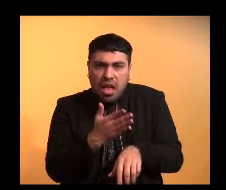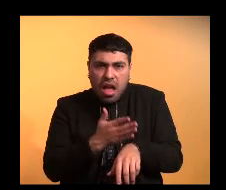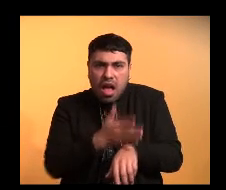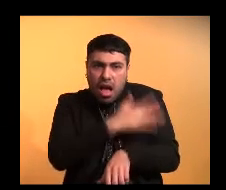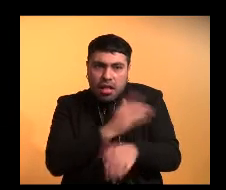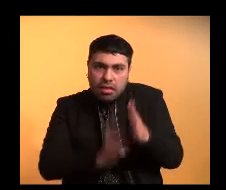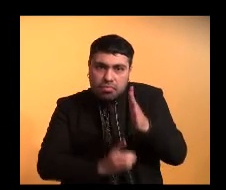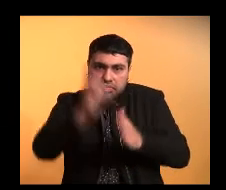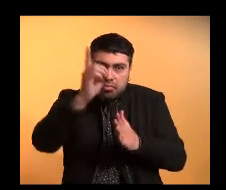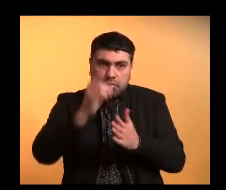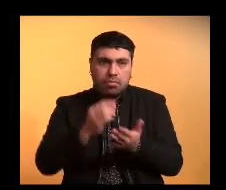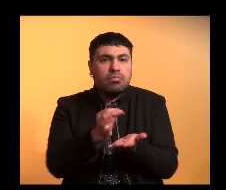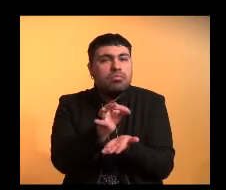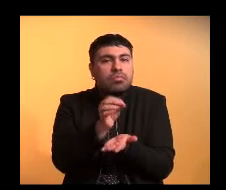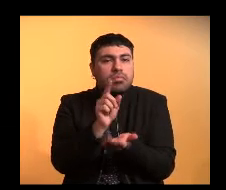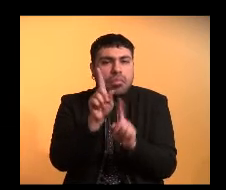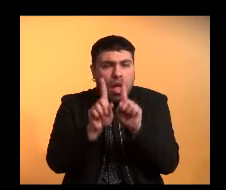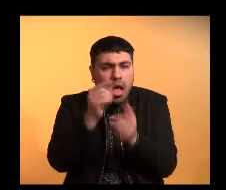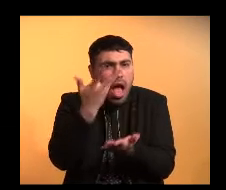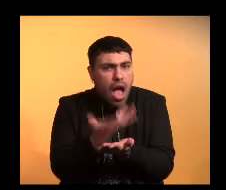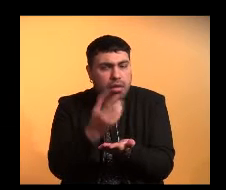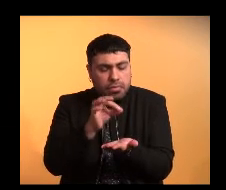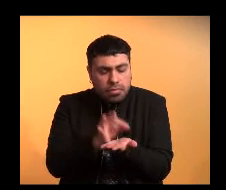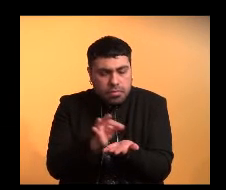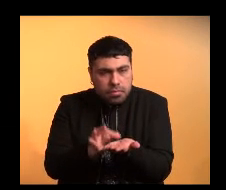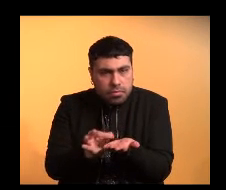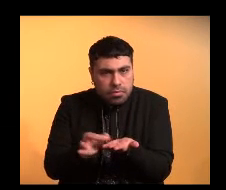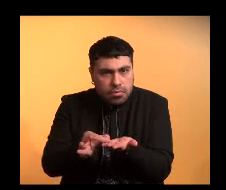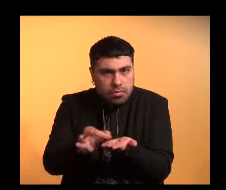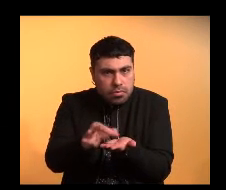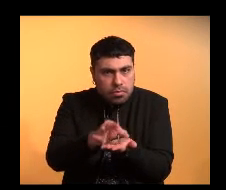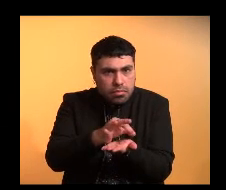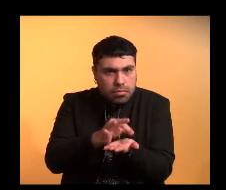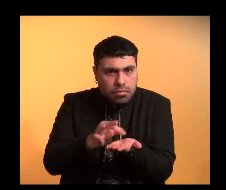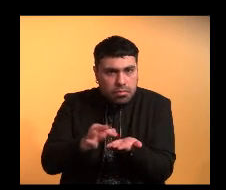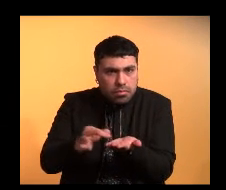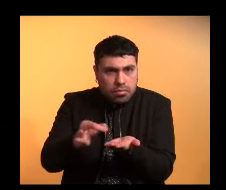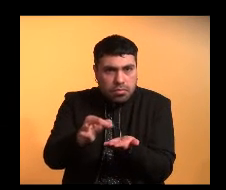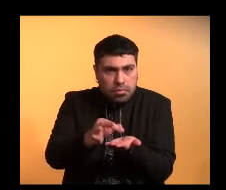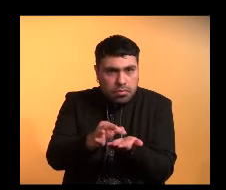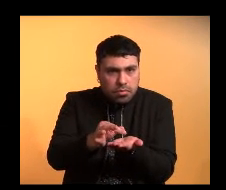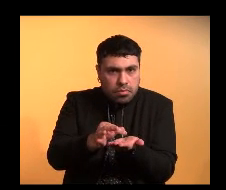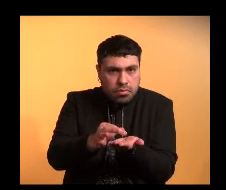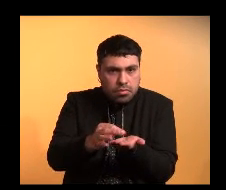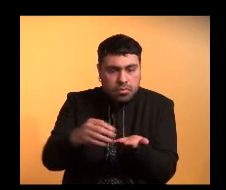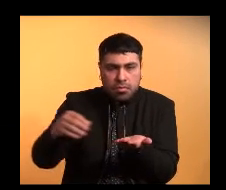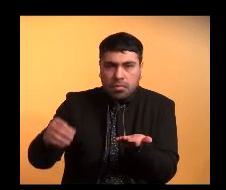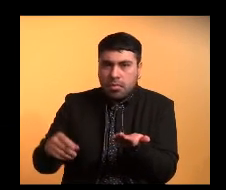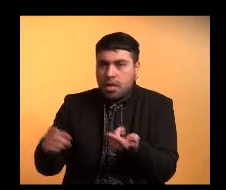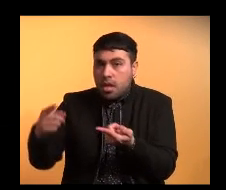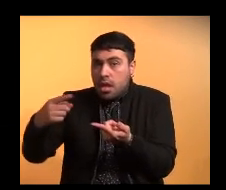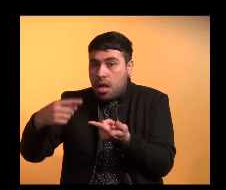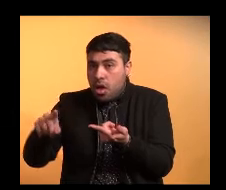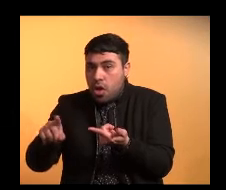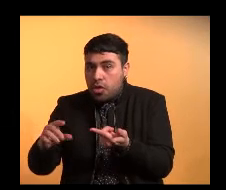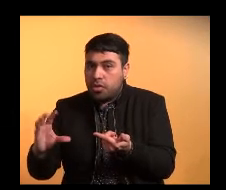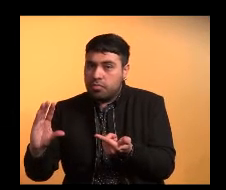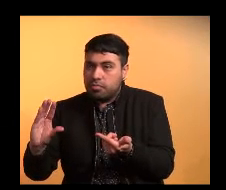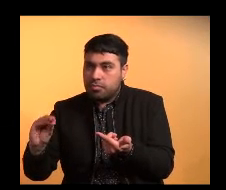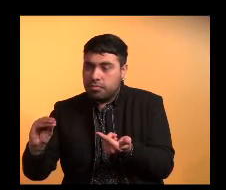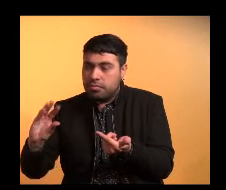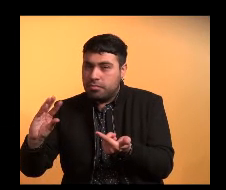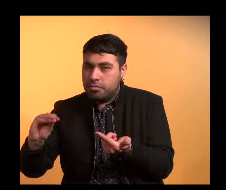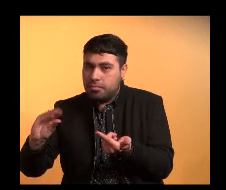reproducirse botan sus semillas, sus esporas o sus gametos, que son microscópicos, y este molusco que ustedes ven acá, que es una lapa